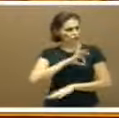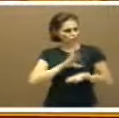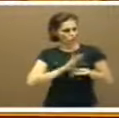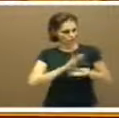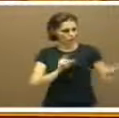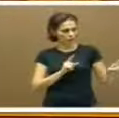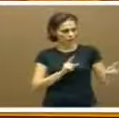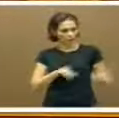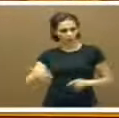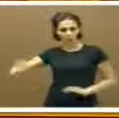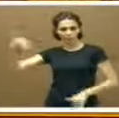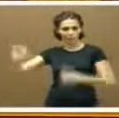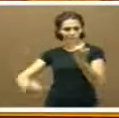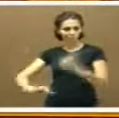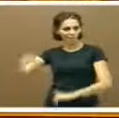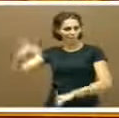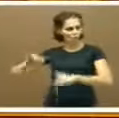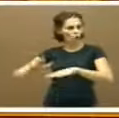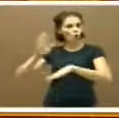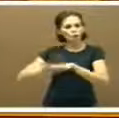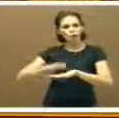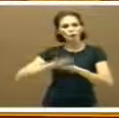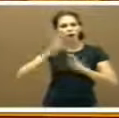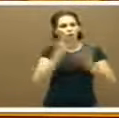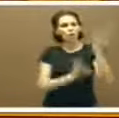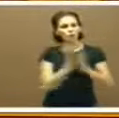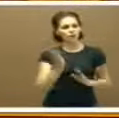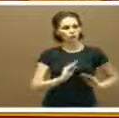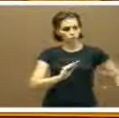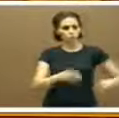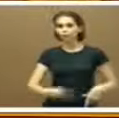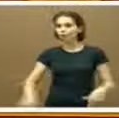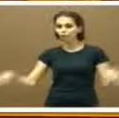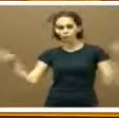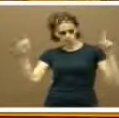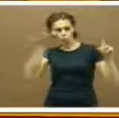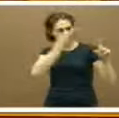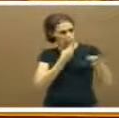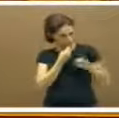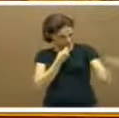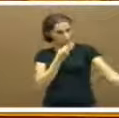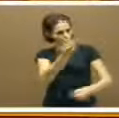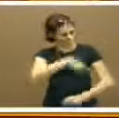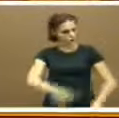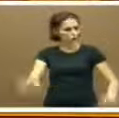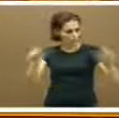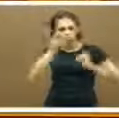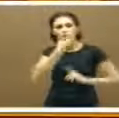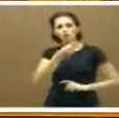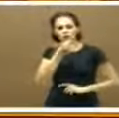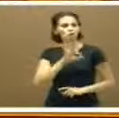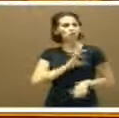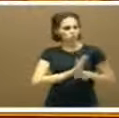Títeres al servicio de sus cuentas, penosa y triste medalla de ojalata la que han ganado ustedes, señor consejero.